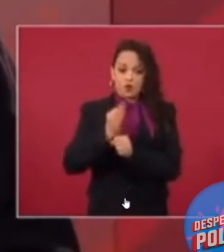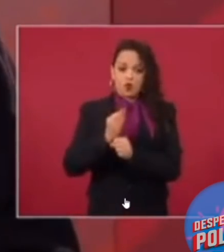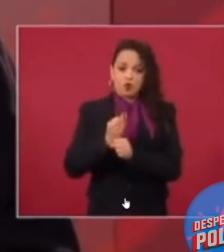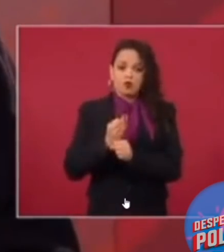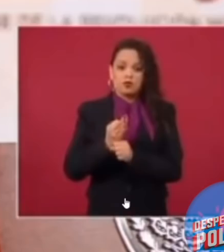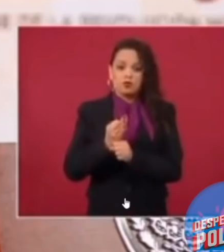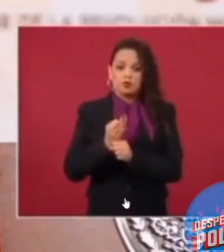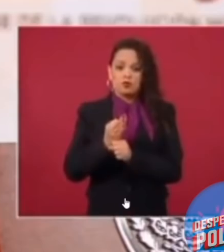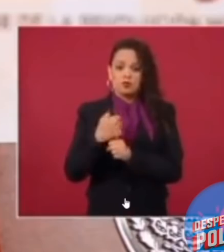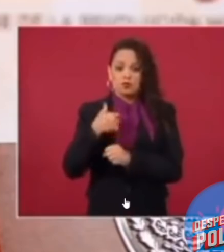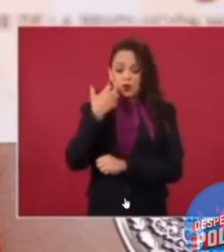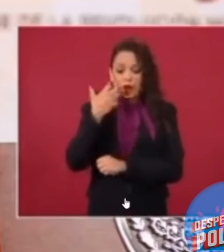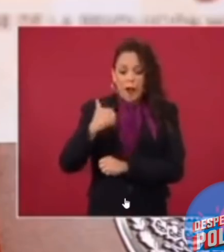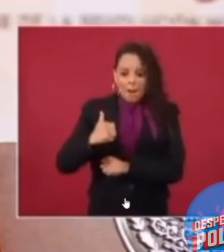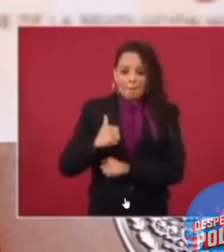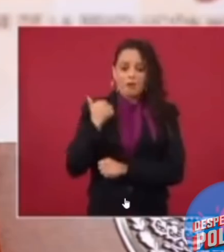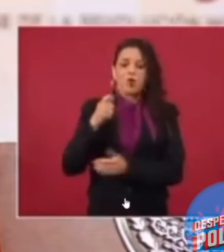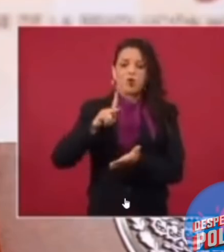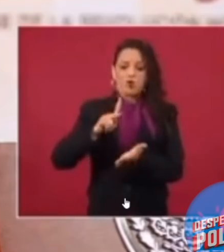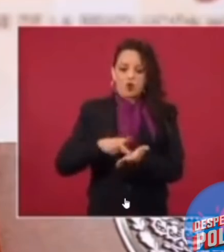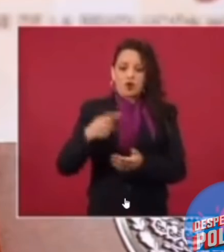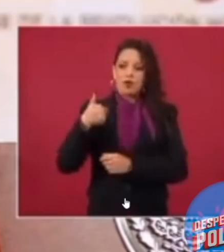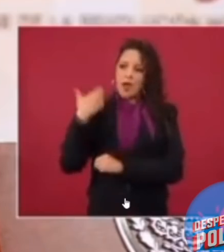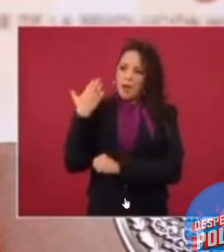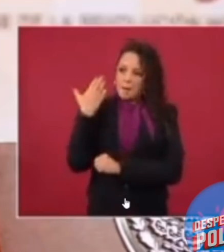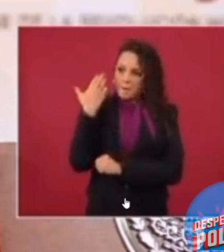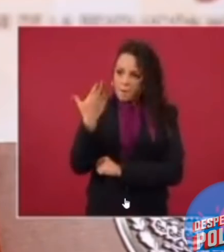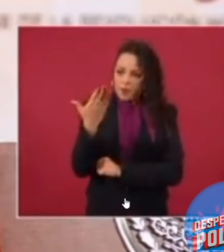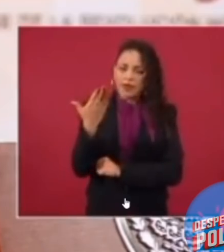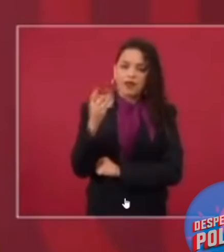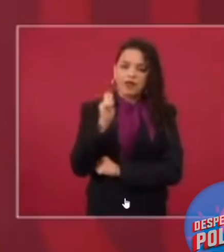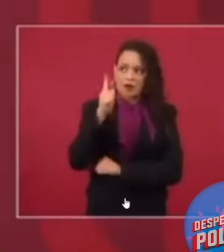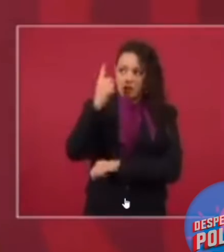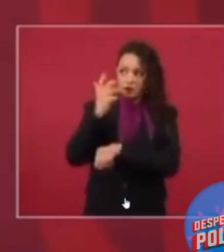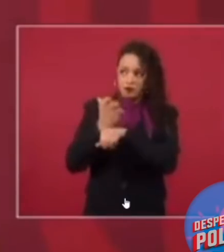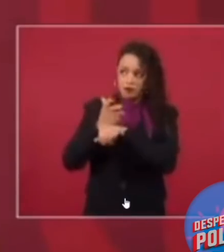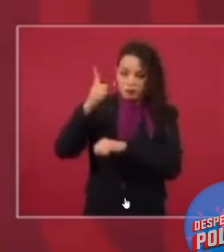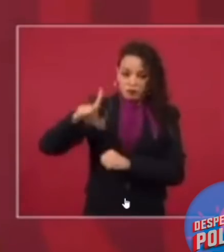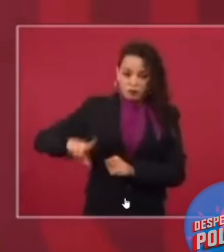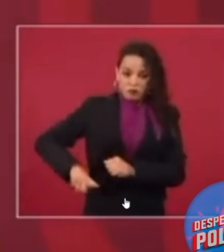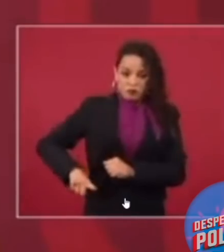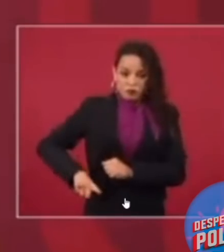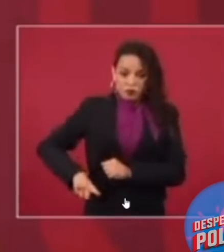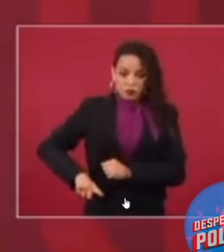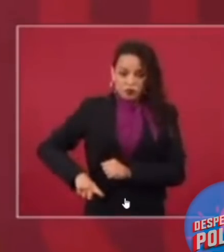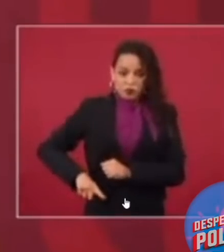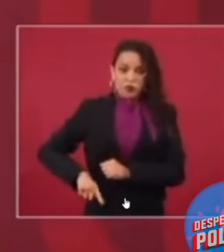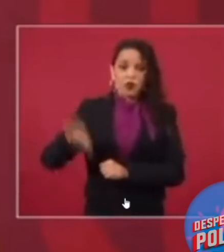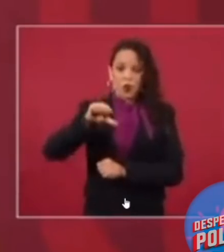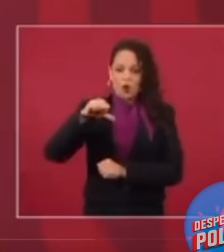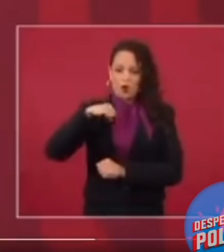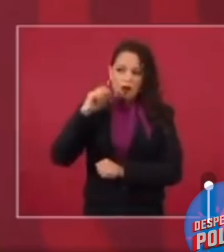para volver a solicitar al gobierno de Estados Unidos? Hoy que vea yo al embajador, se lo voy